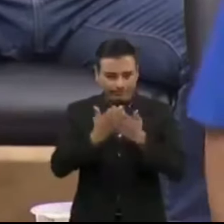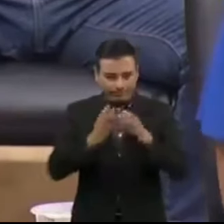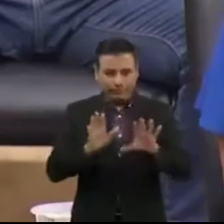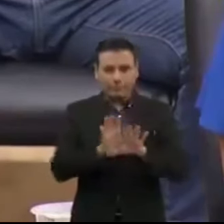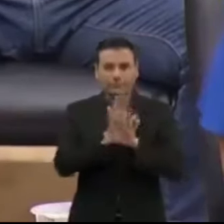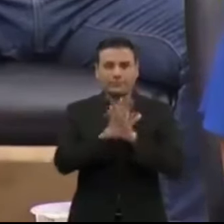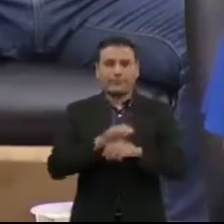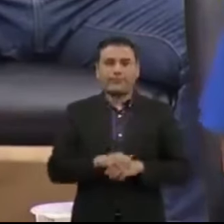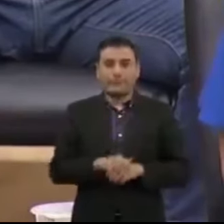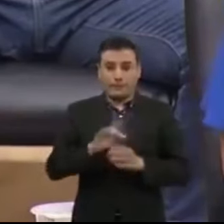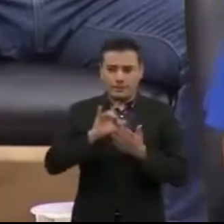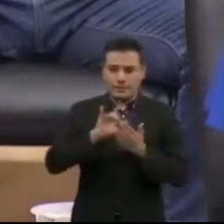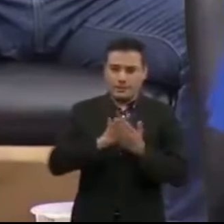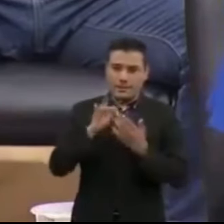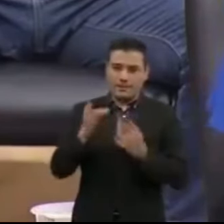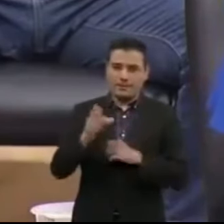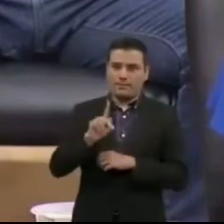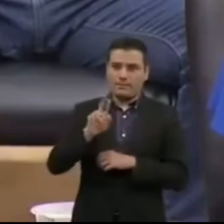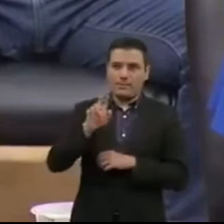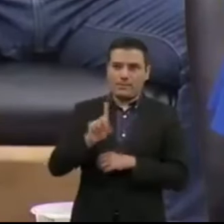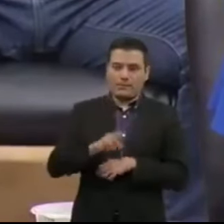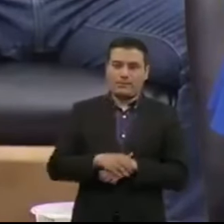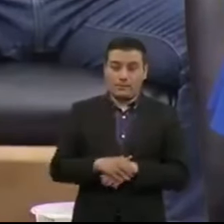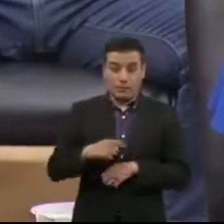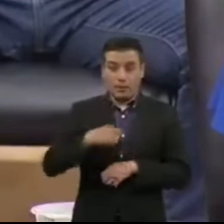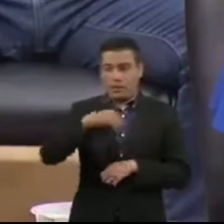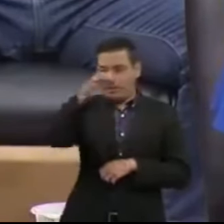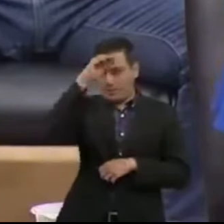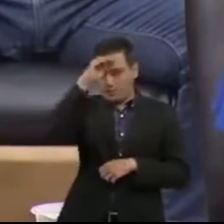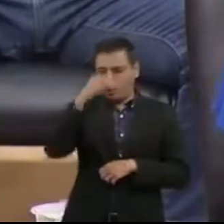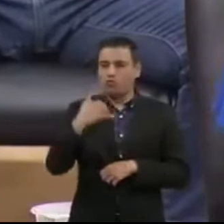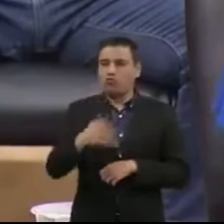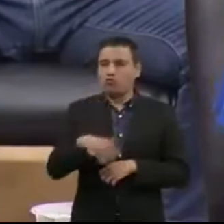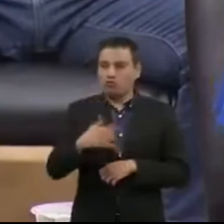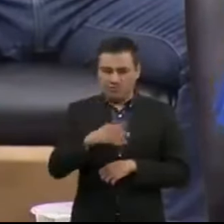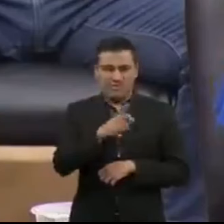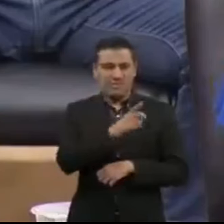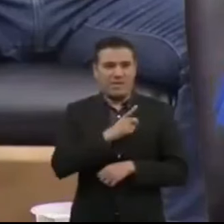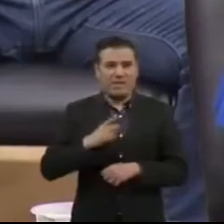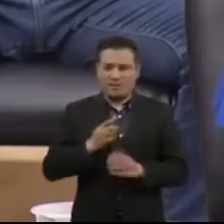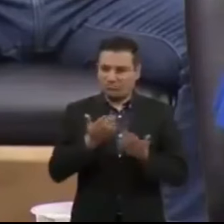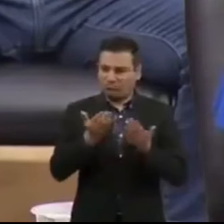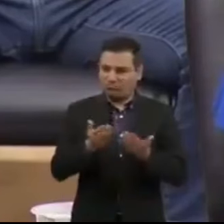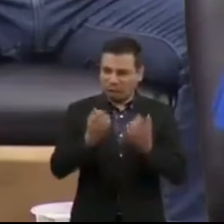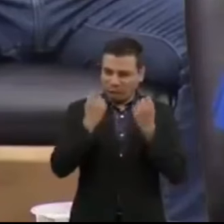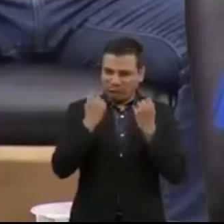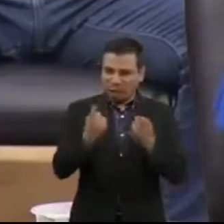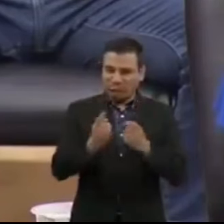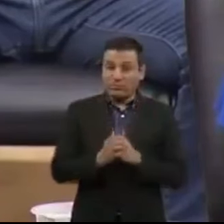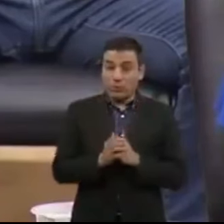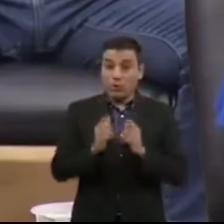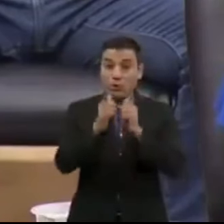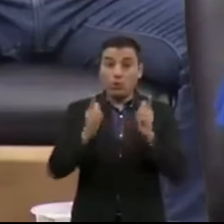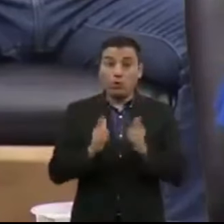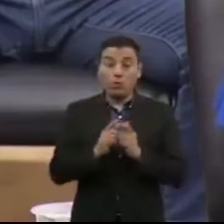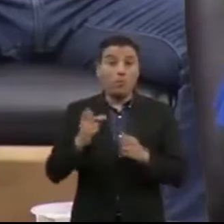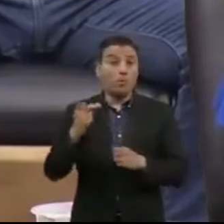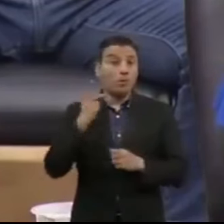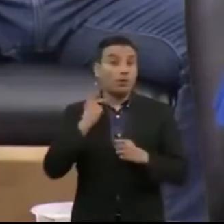sin hablar del aporte del PRD. Por ello considero que es necesario hacer este reconocimiento y aunque la pérdida de registro que estamos por